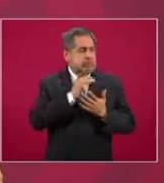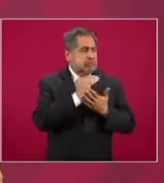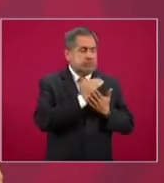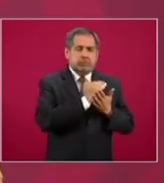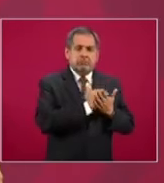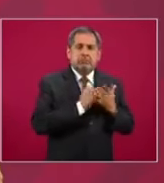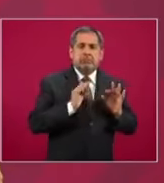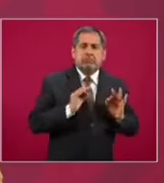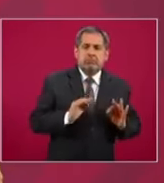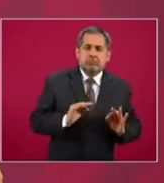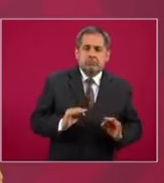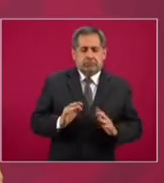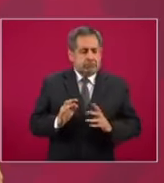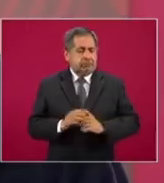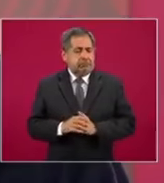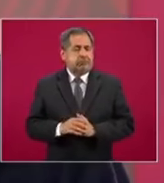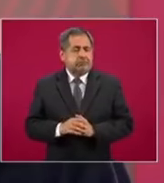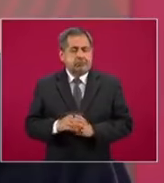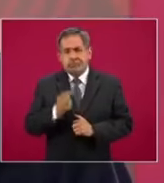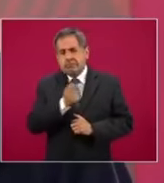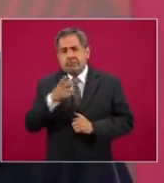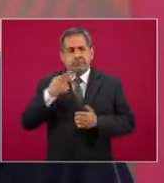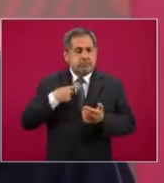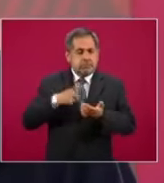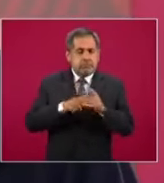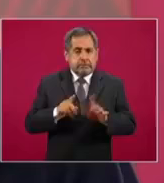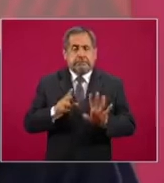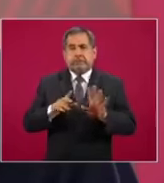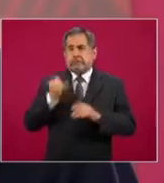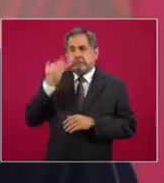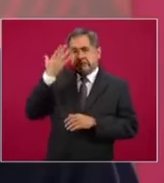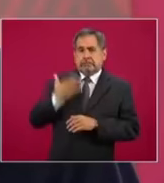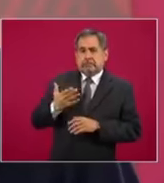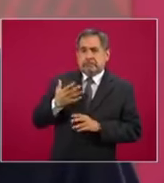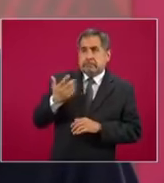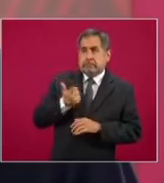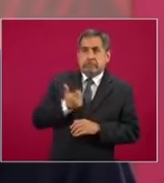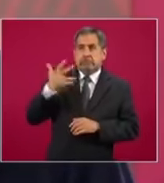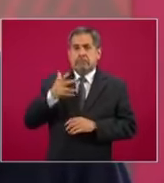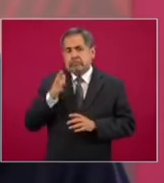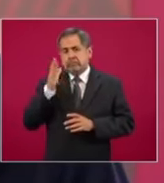careros si les importa que